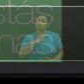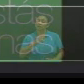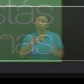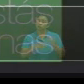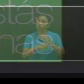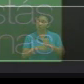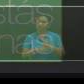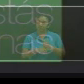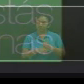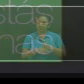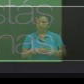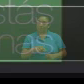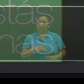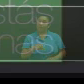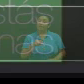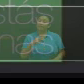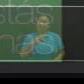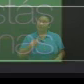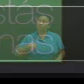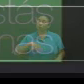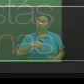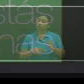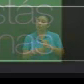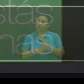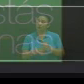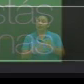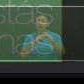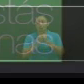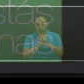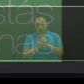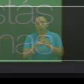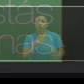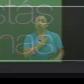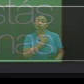nuestro problema, que oramos cuando estamos en problemas.